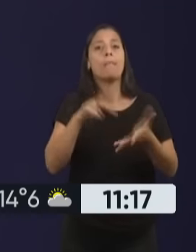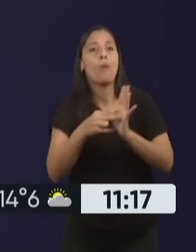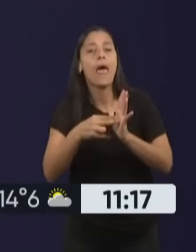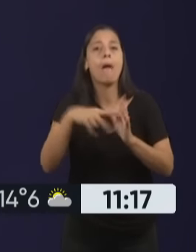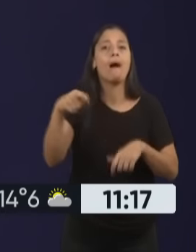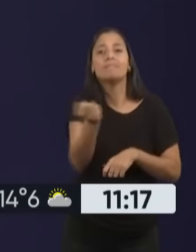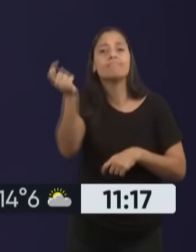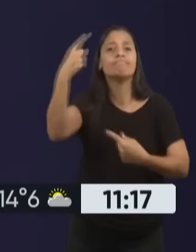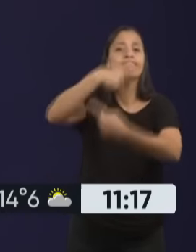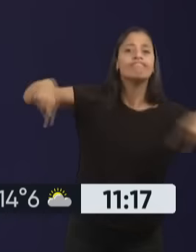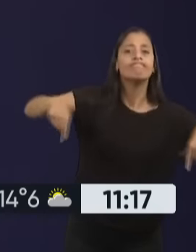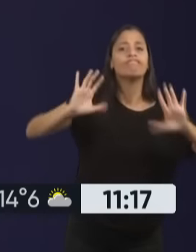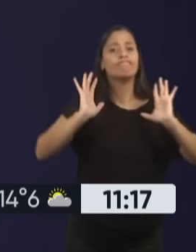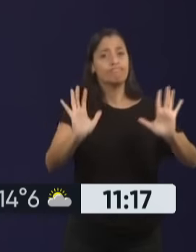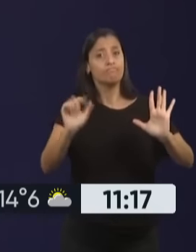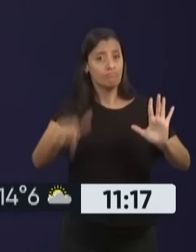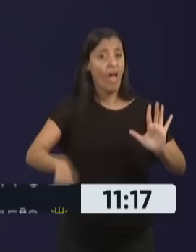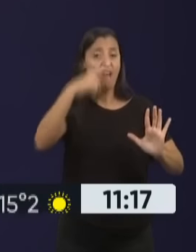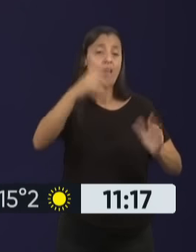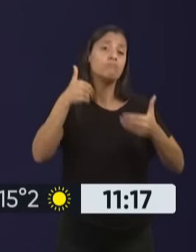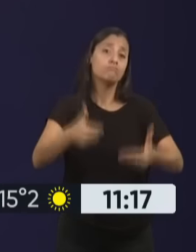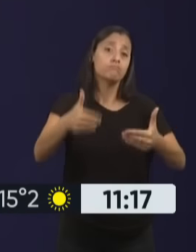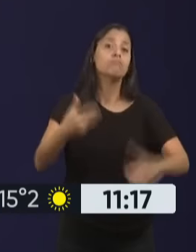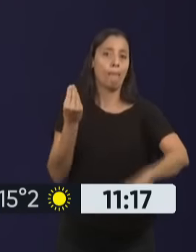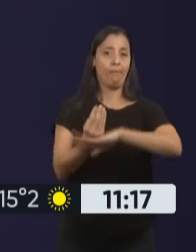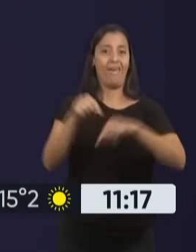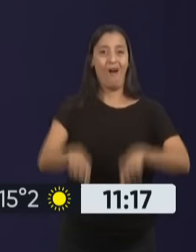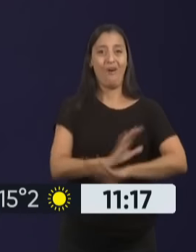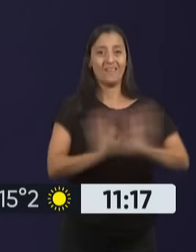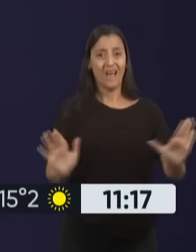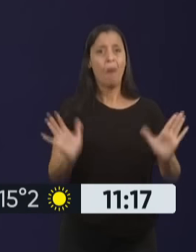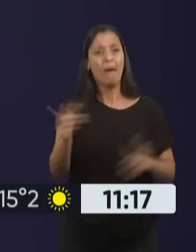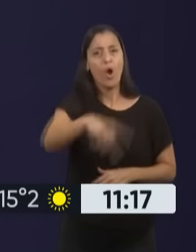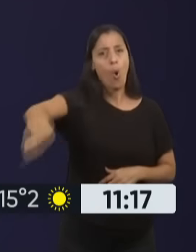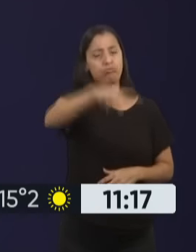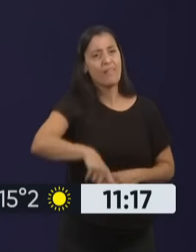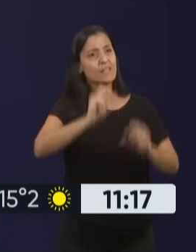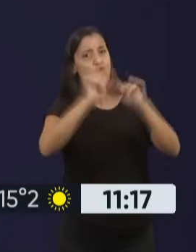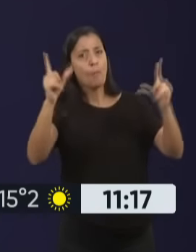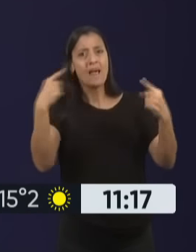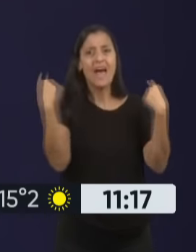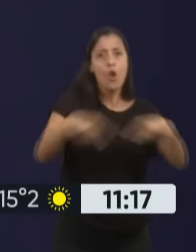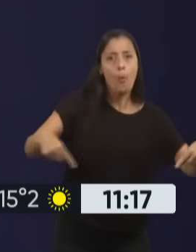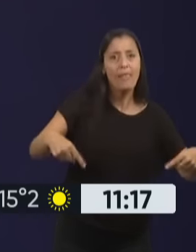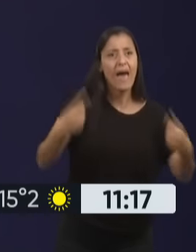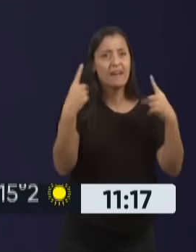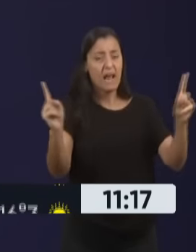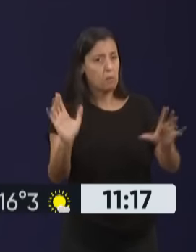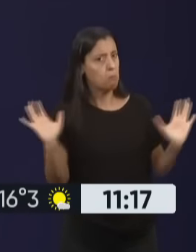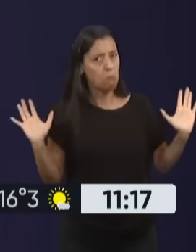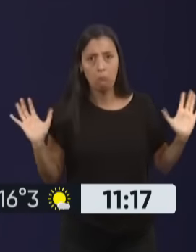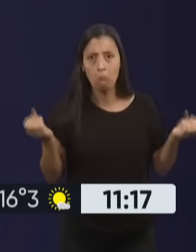todos saben muy bien que existe y ocurrió ahora y tampoco debió ser una novedad absolutamente para nadie eh Esa es